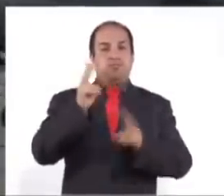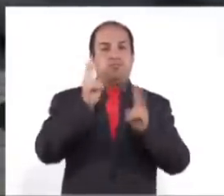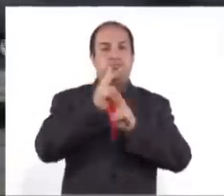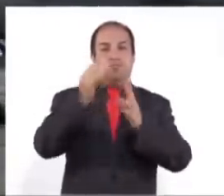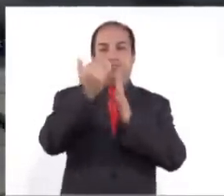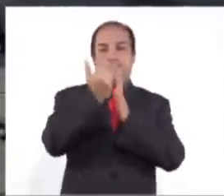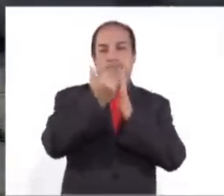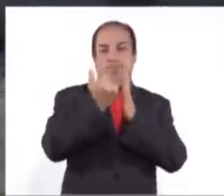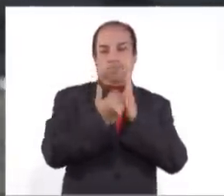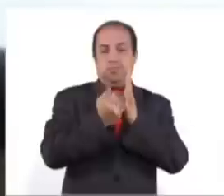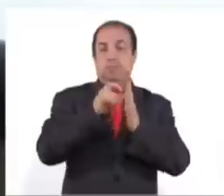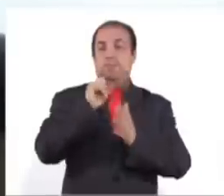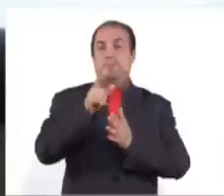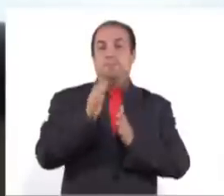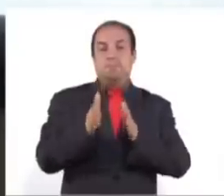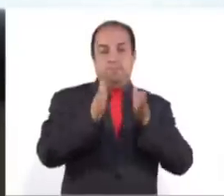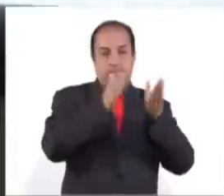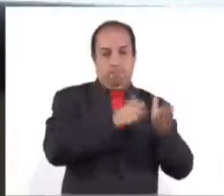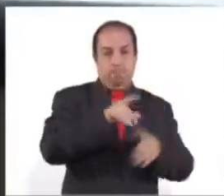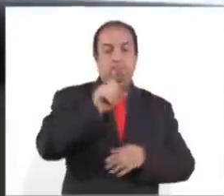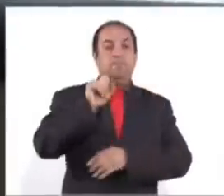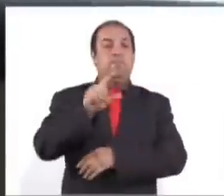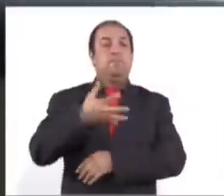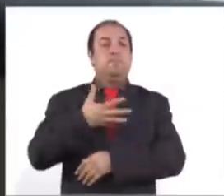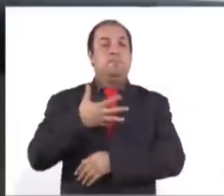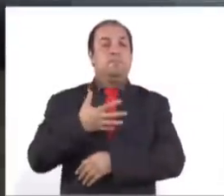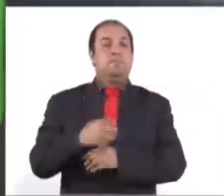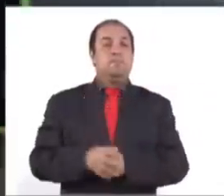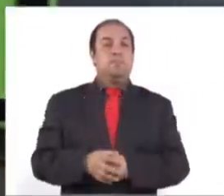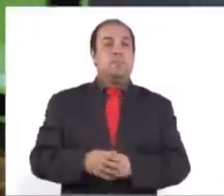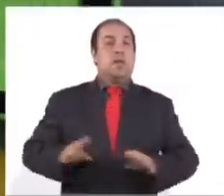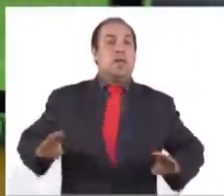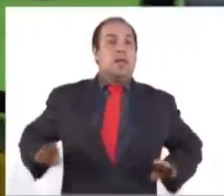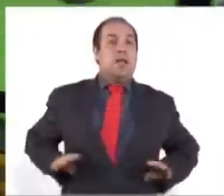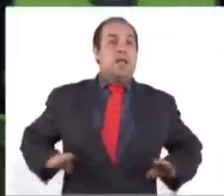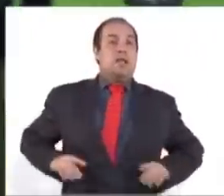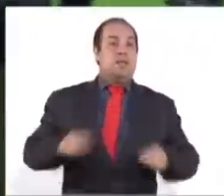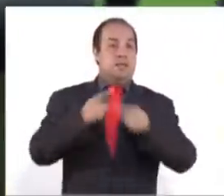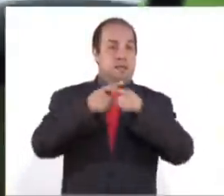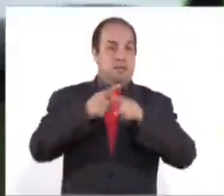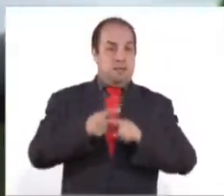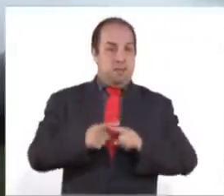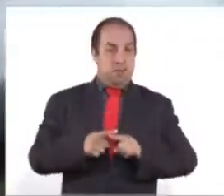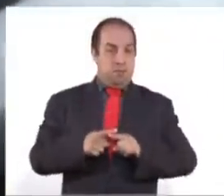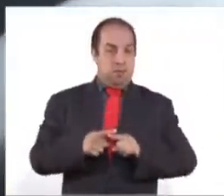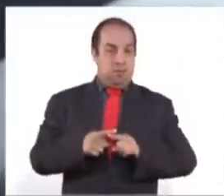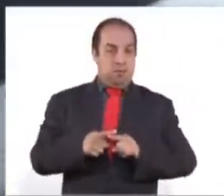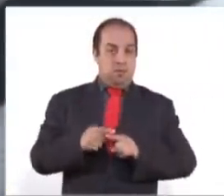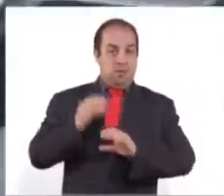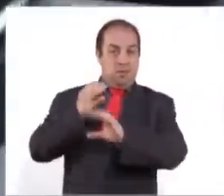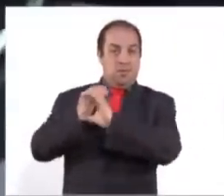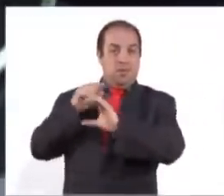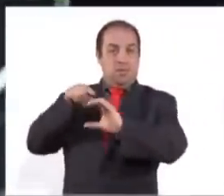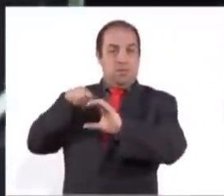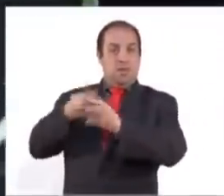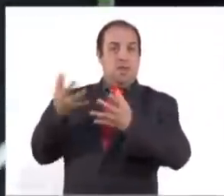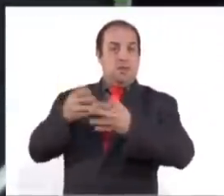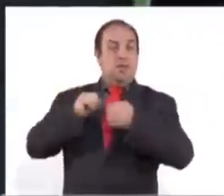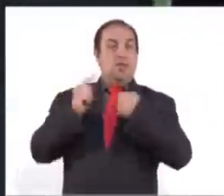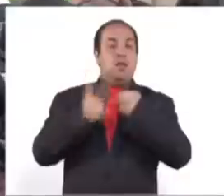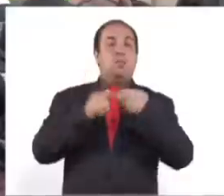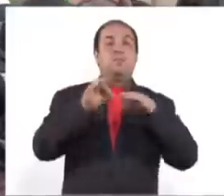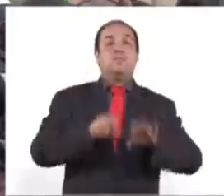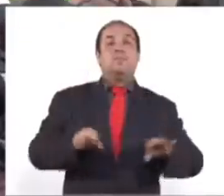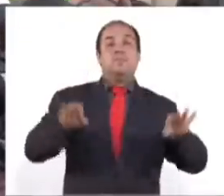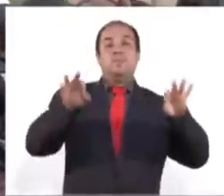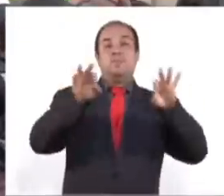lado, tienen un conjunto de características que van a ser algo